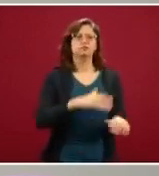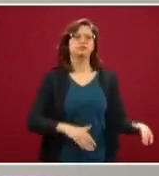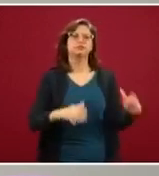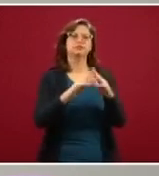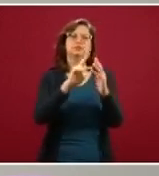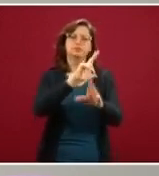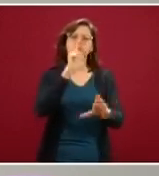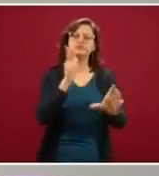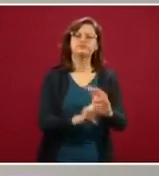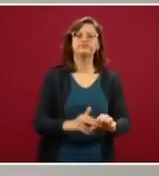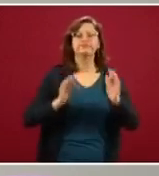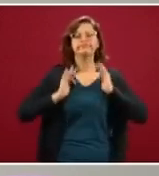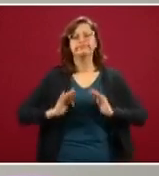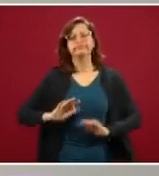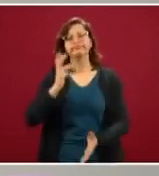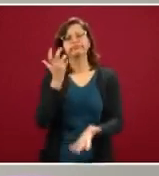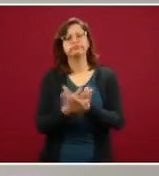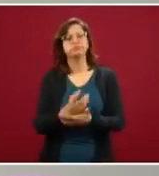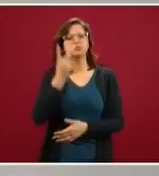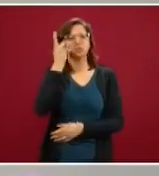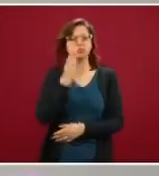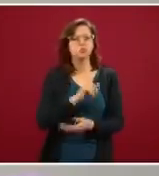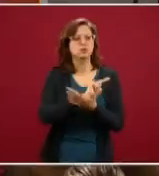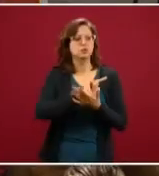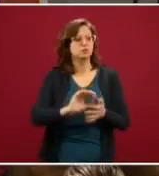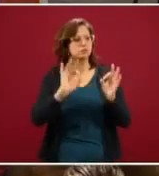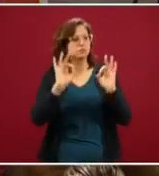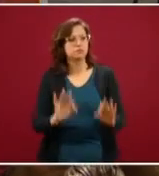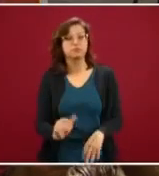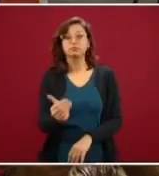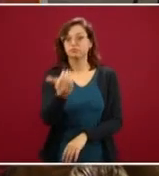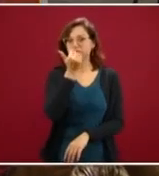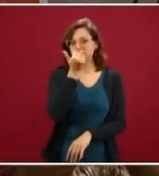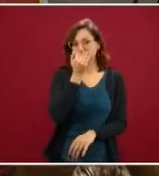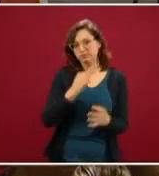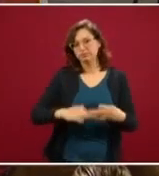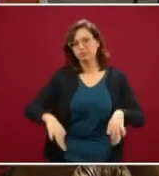digno donde dormir, donde descansar y sobre todo donde alimentarse.